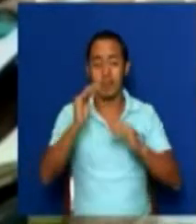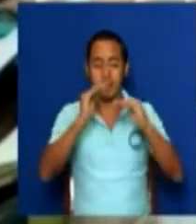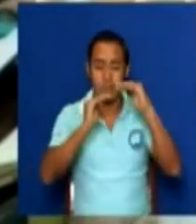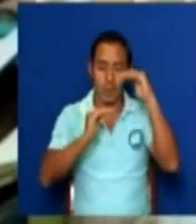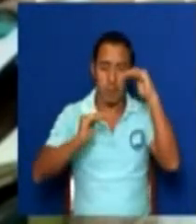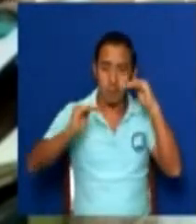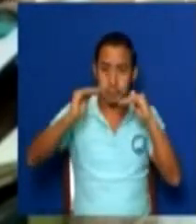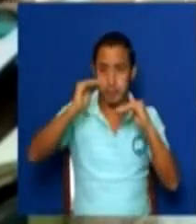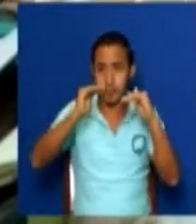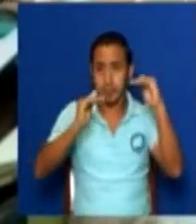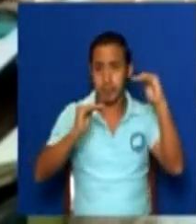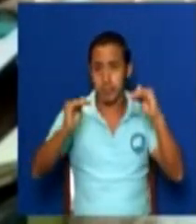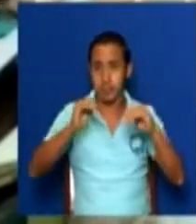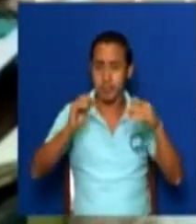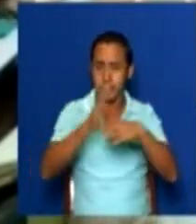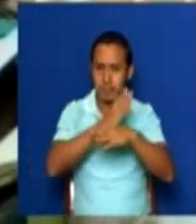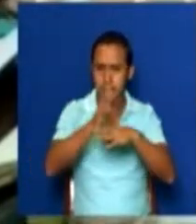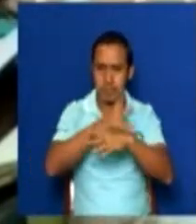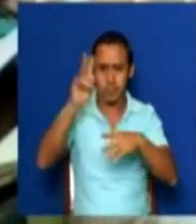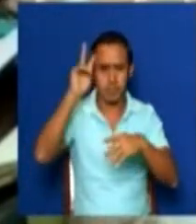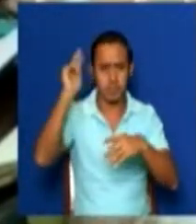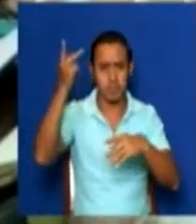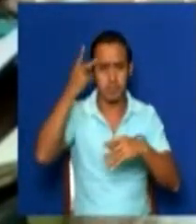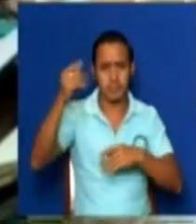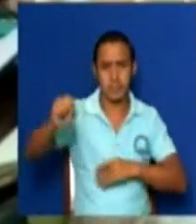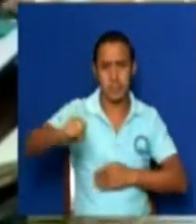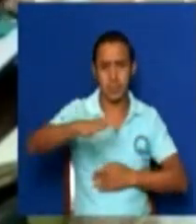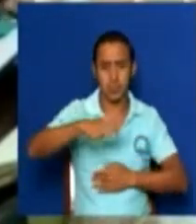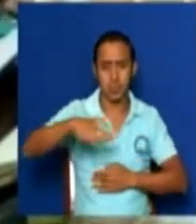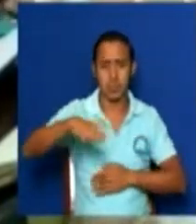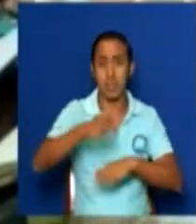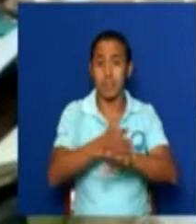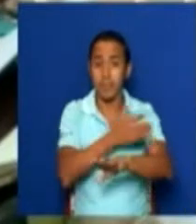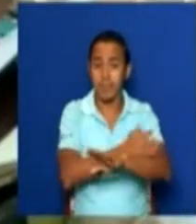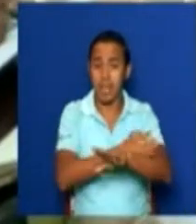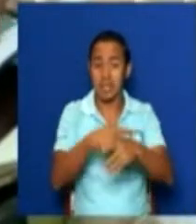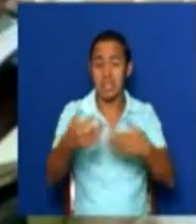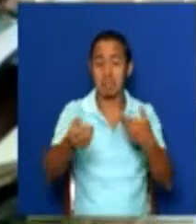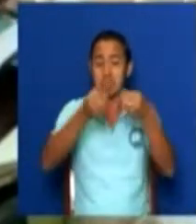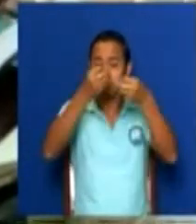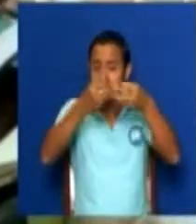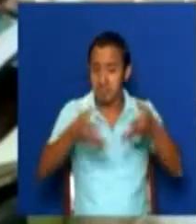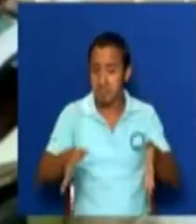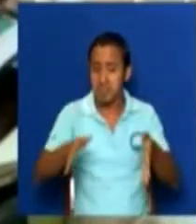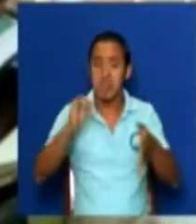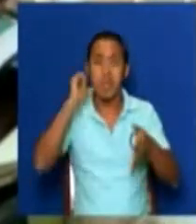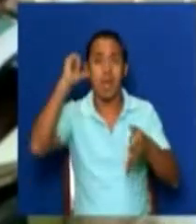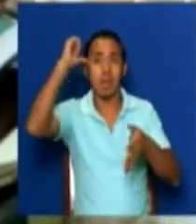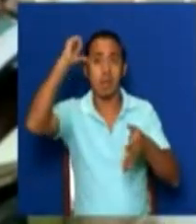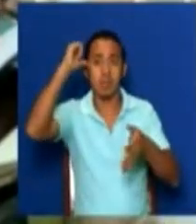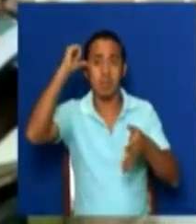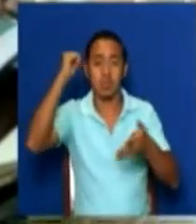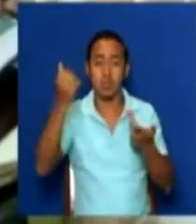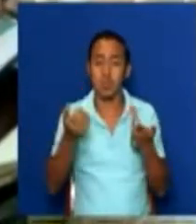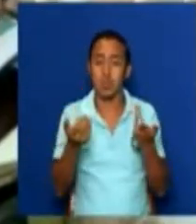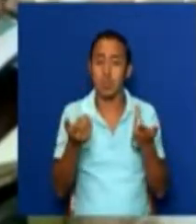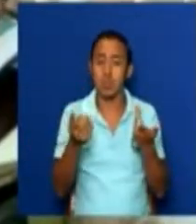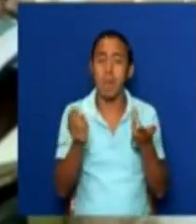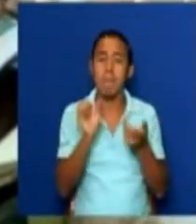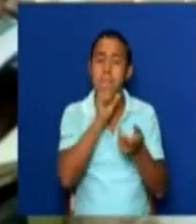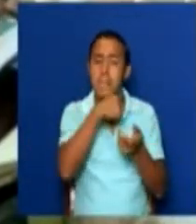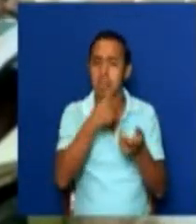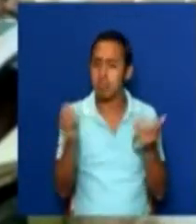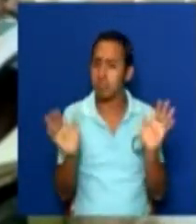Sostenibilidad de las políticas sociales. Restituimos los derechos que habían sido arrebatados a nuestros adultos mayores con la aprobación de la ley de